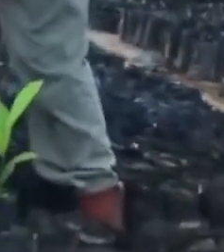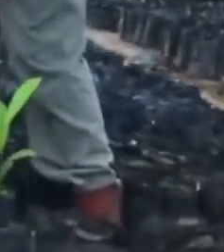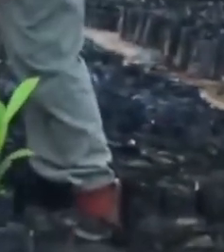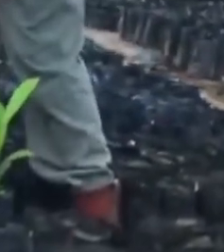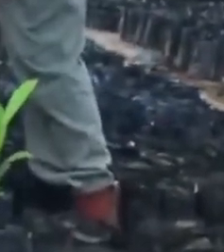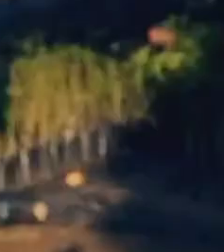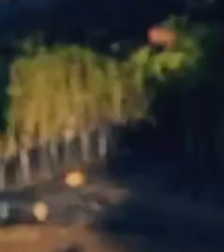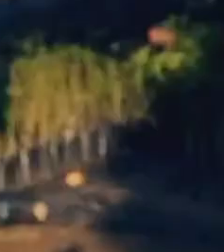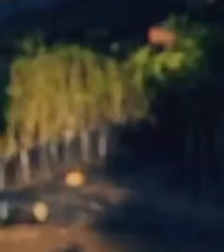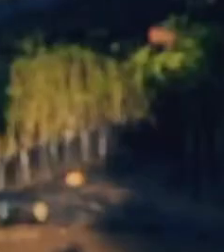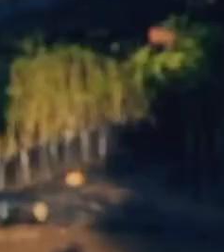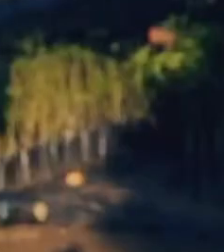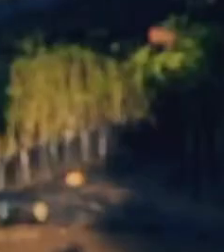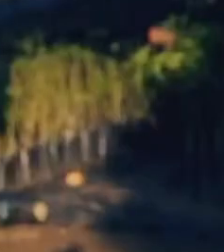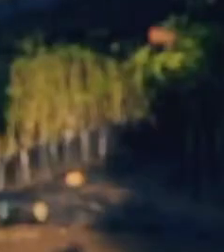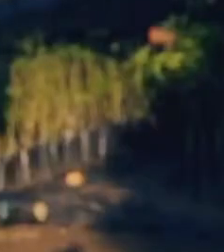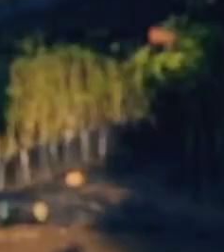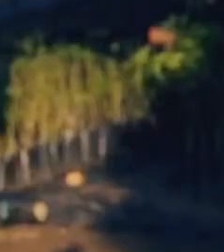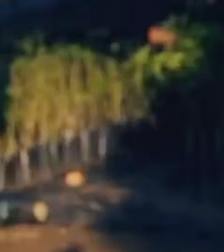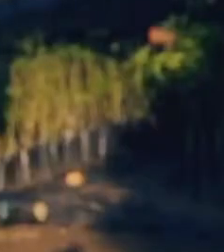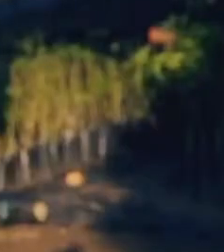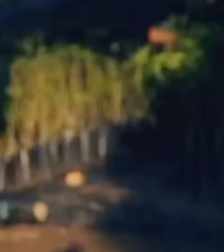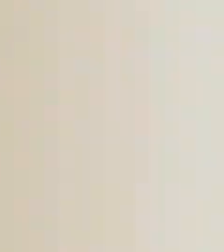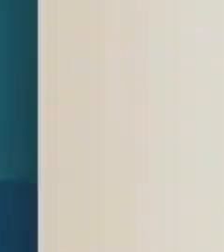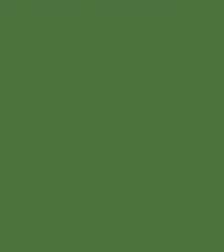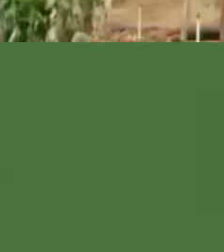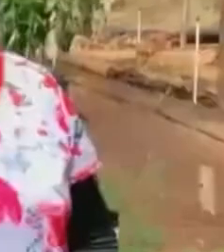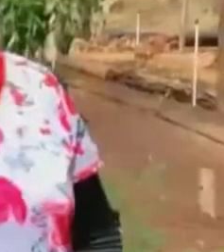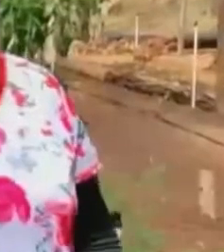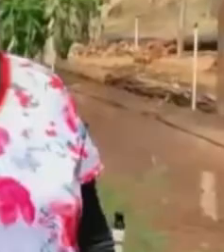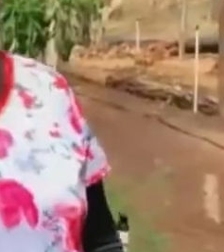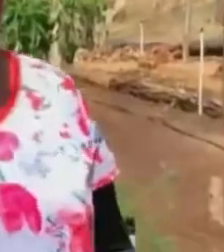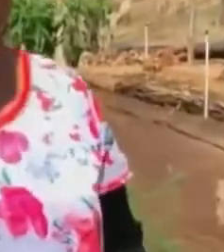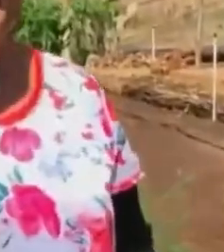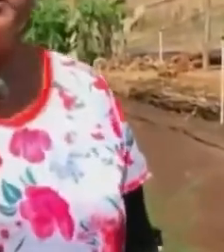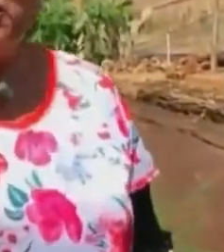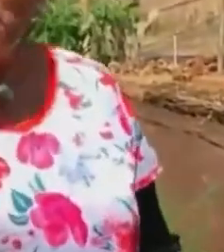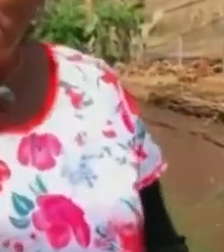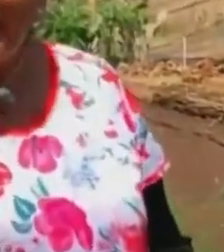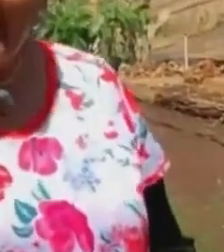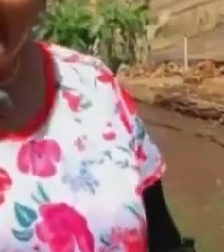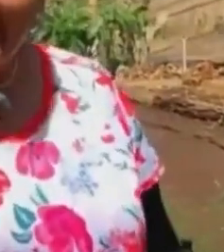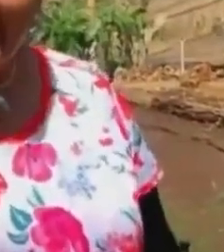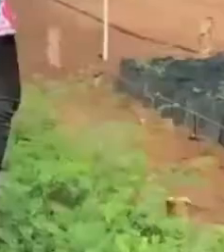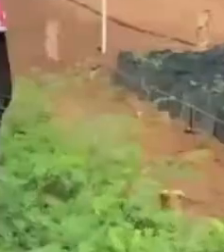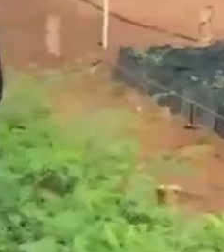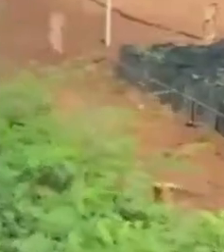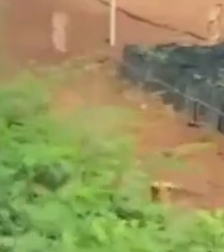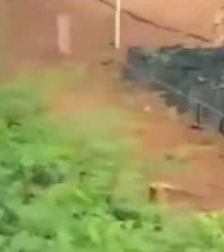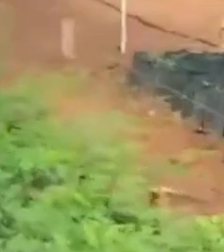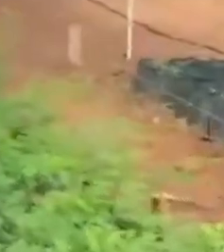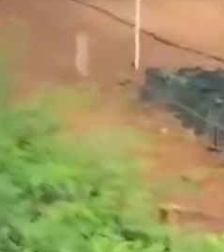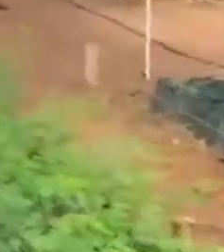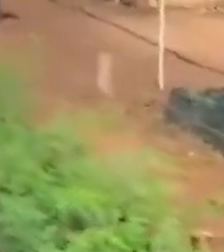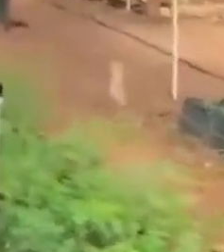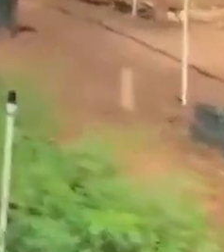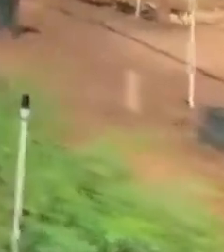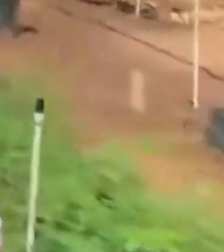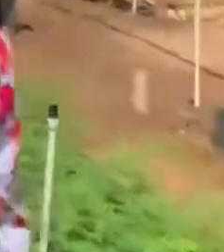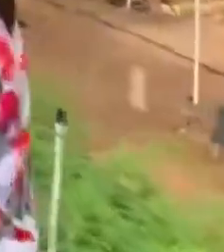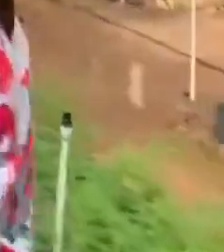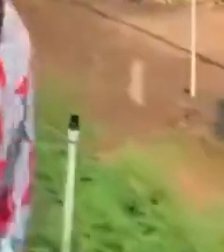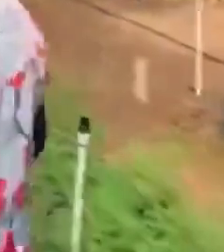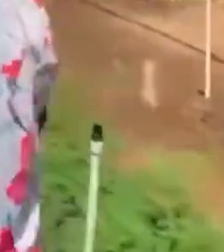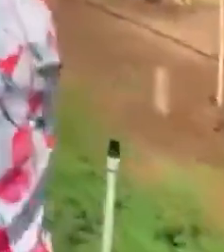como se dice el programa, sembrar vida para el futuro de nuestros hijos. Somos muy felices.